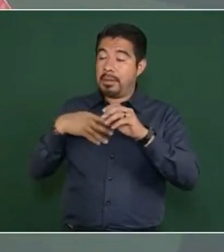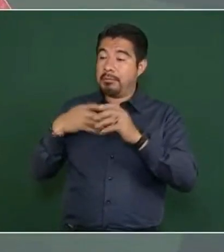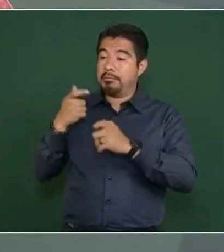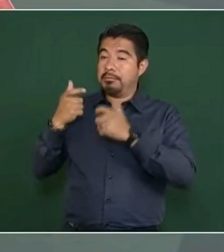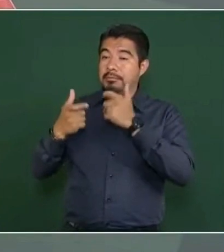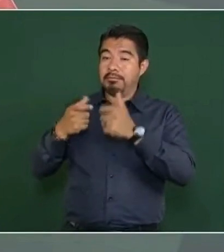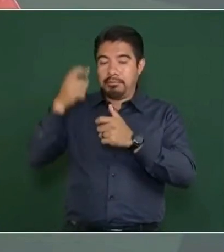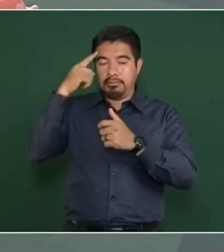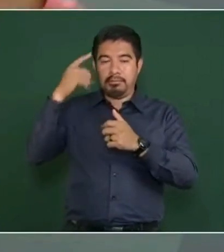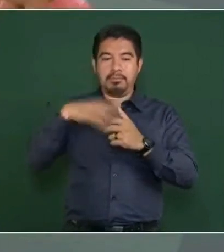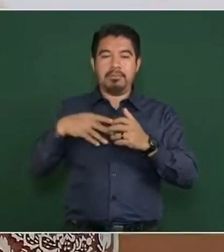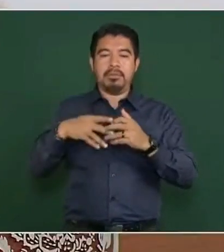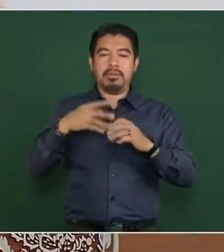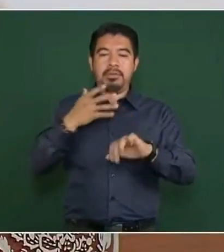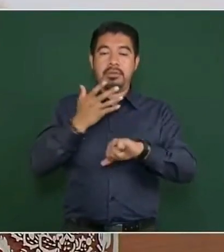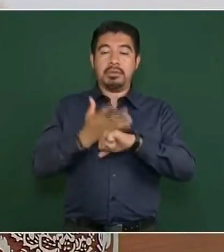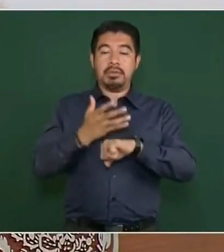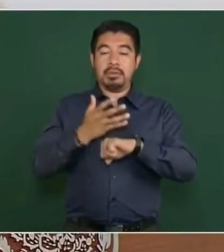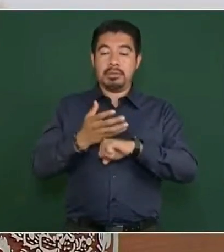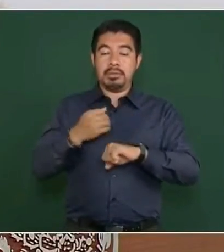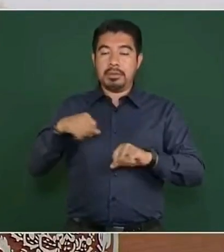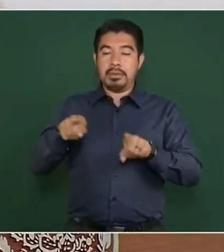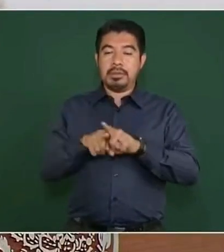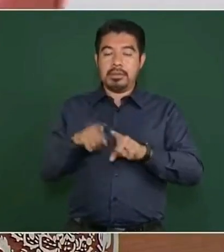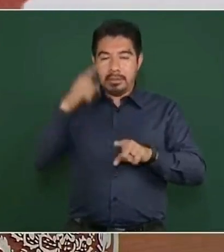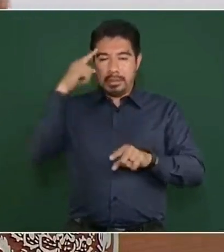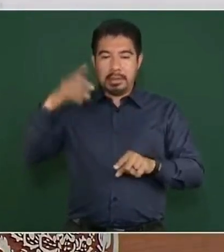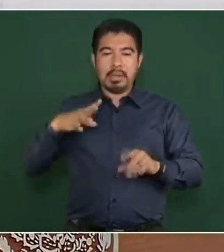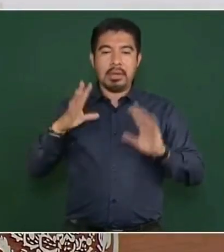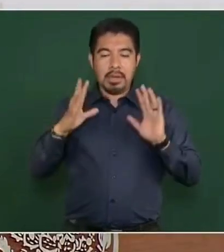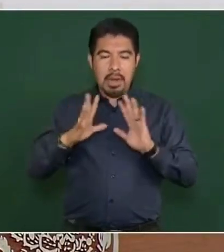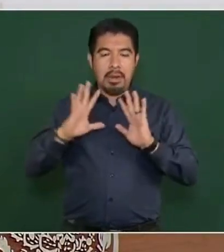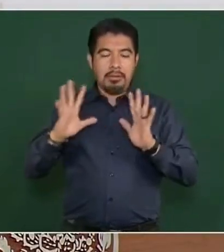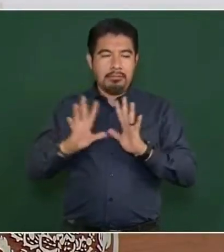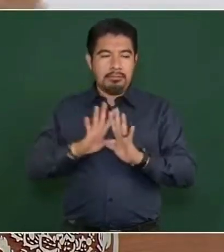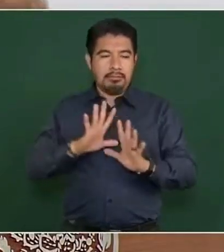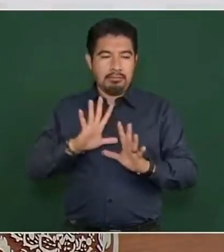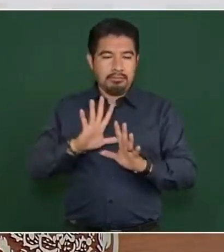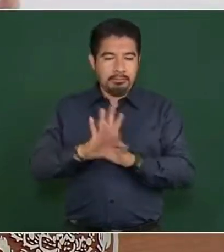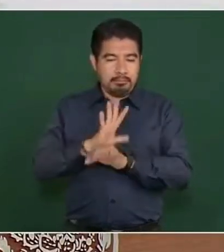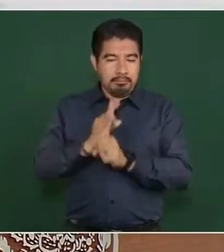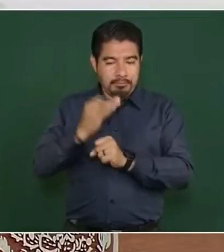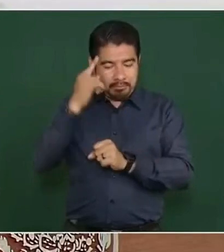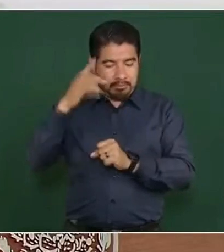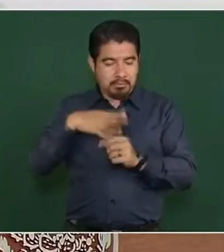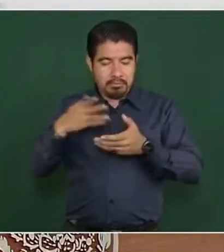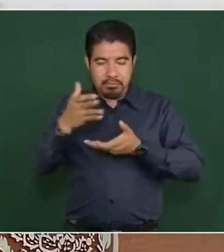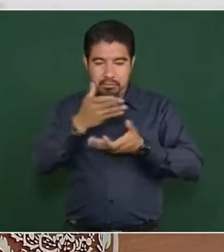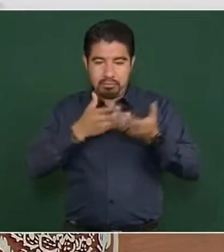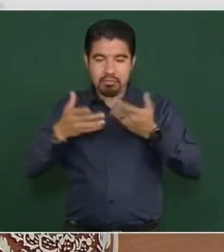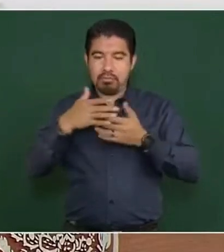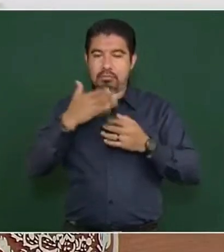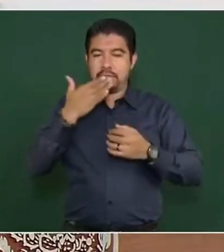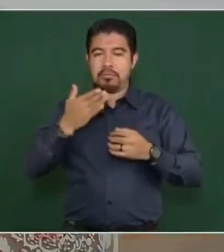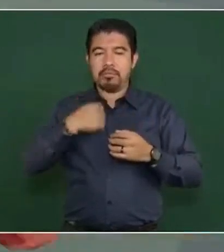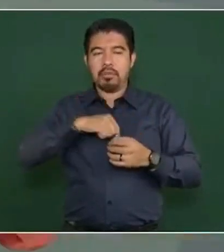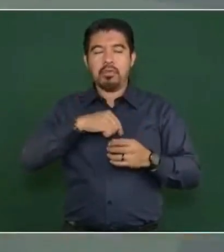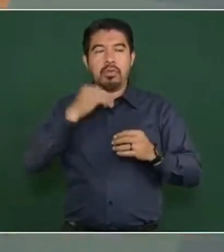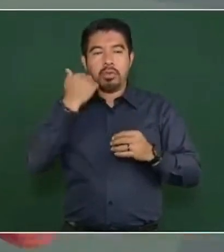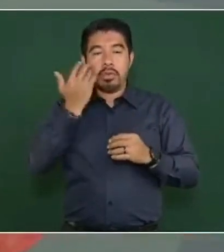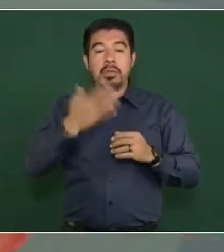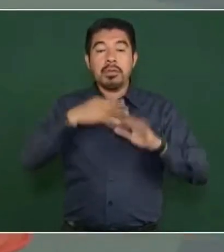Estados Unidos y en el mismo gobierno de Estados Unidos. Ya hay condiciones que no habían antes. Y nosotros lo que estamos planteando